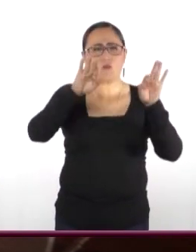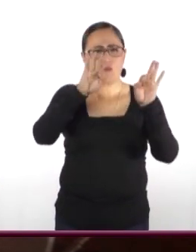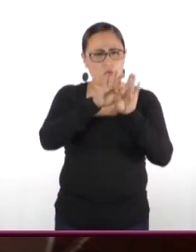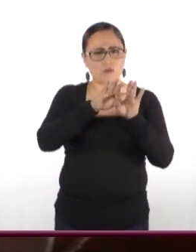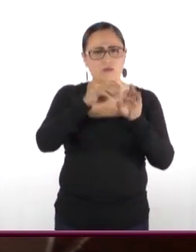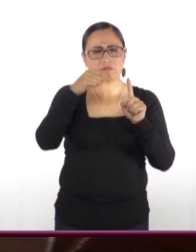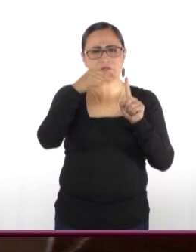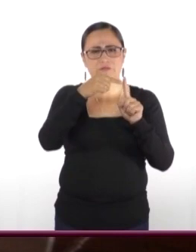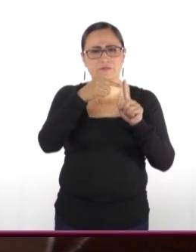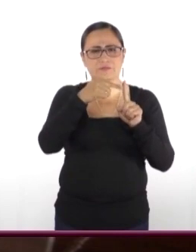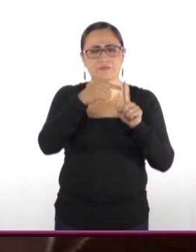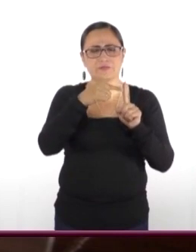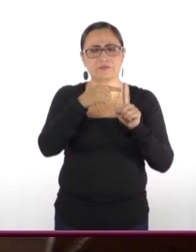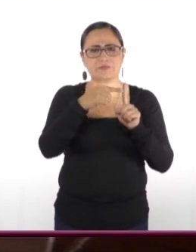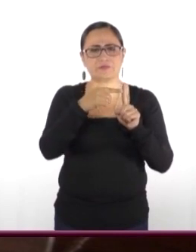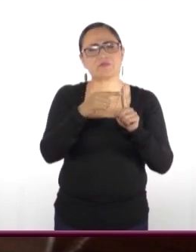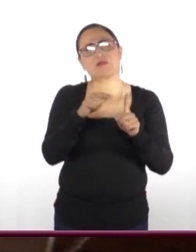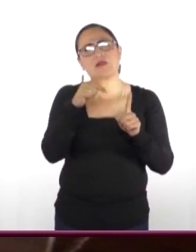fundamental para entender